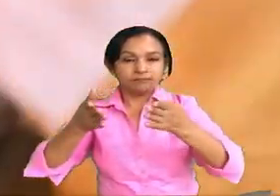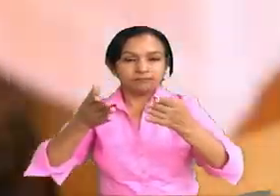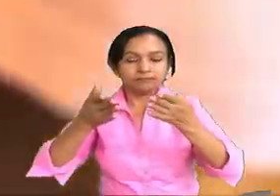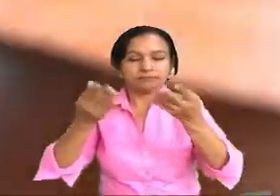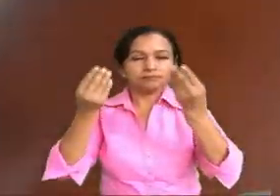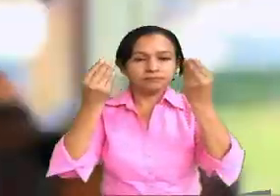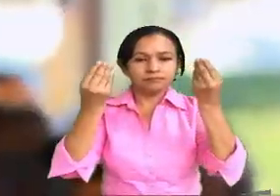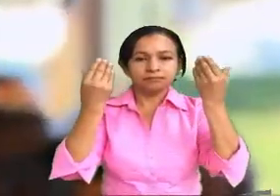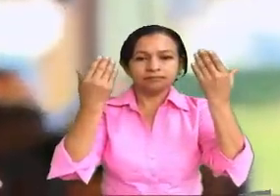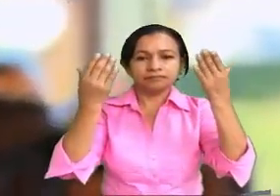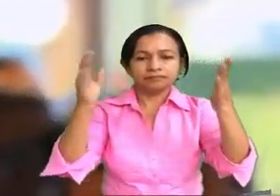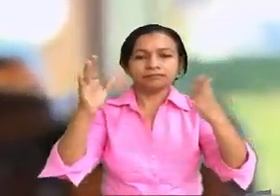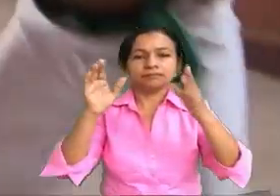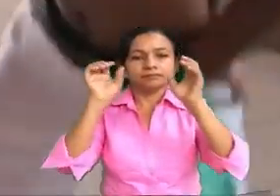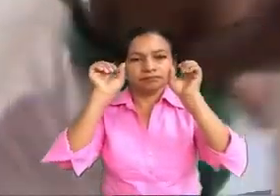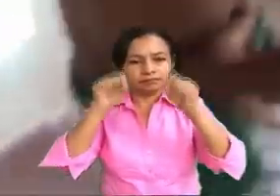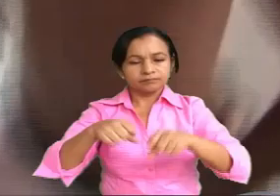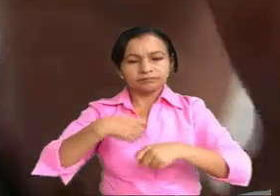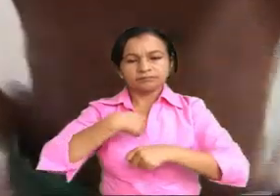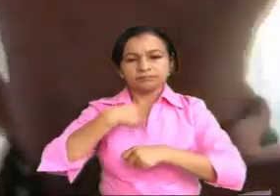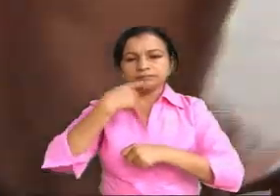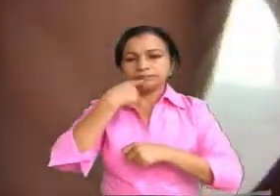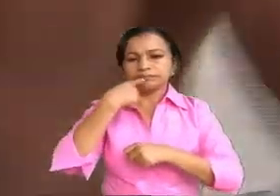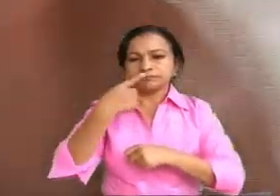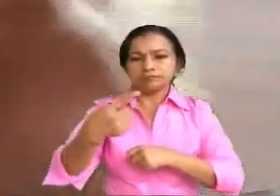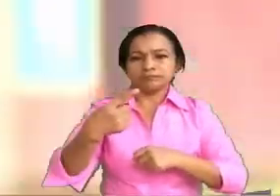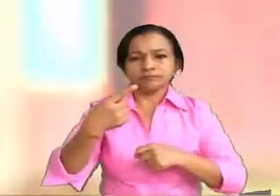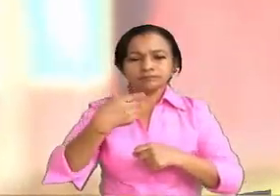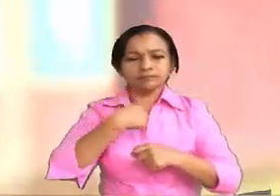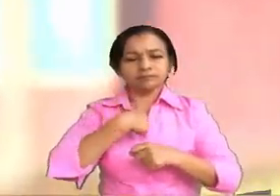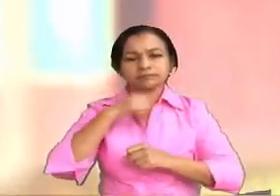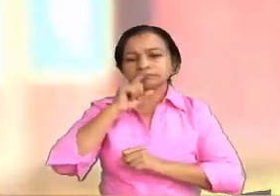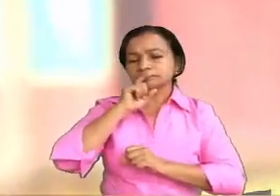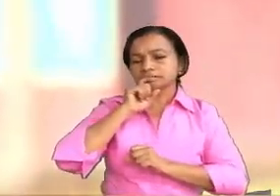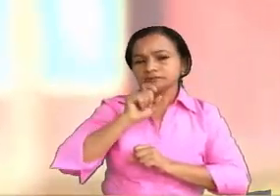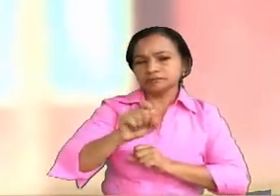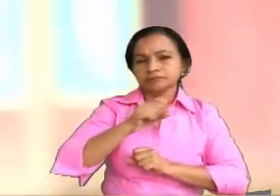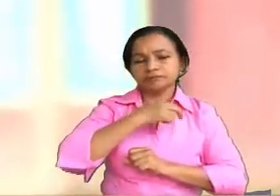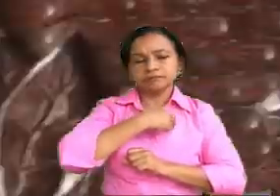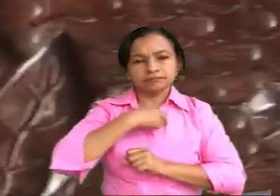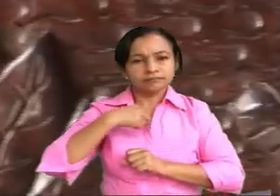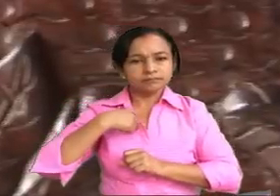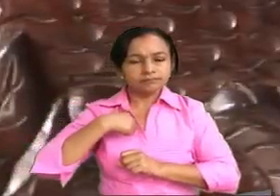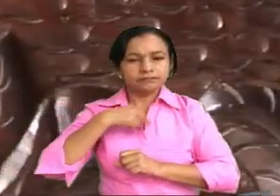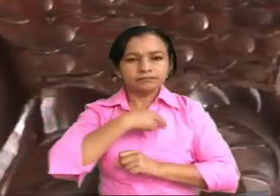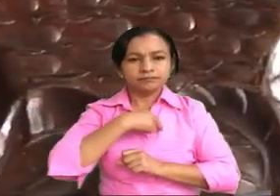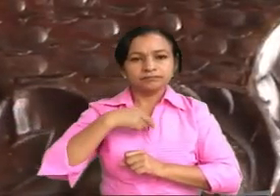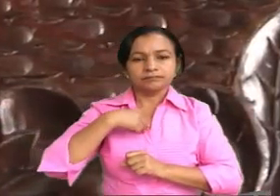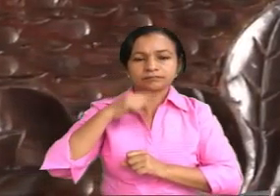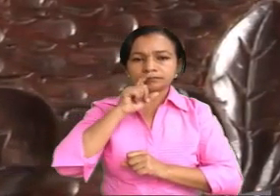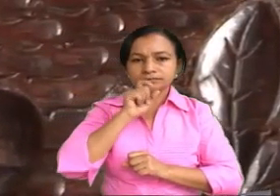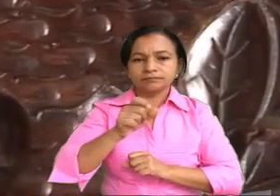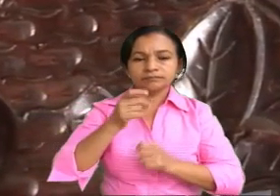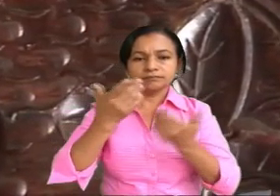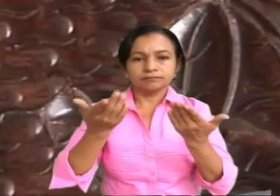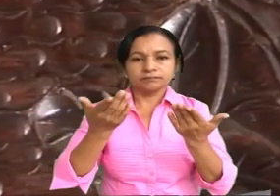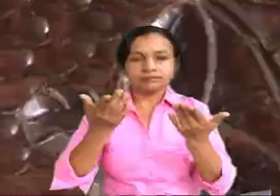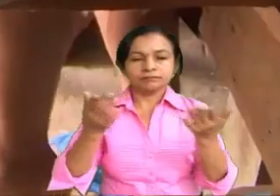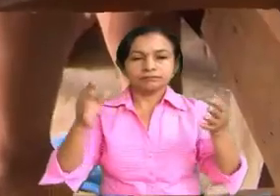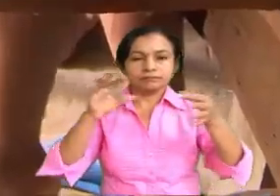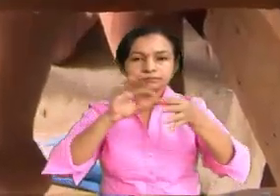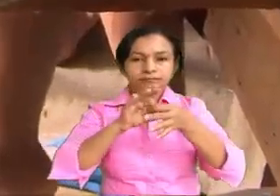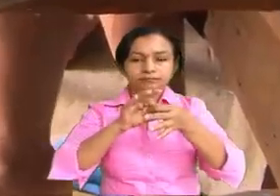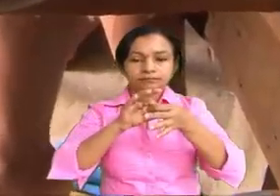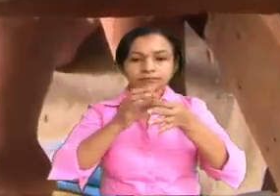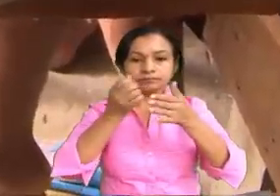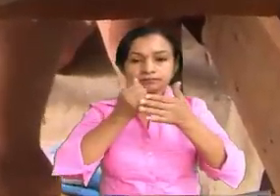de opciones donde yo puedo decir, esto me gustó hacerlo, voy a hacerlo. Entonces, que a la vez de la par que mi hijo o mi